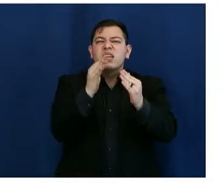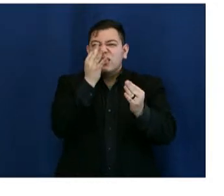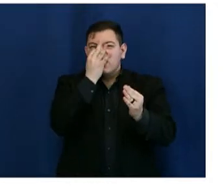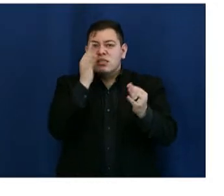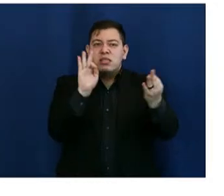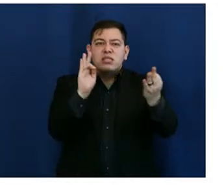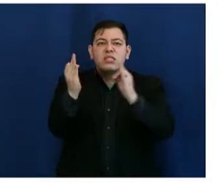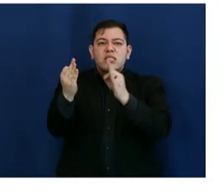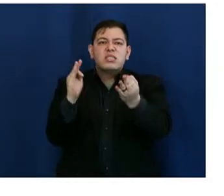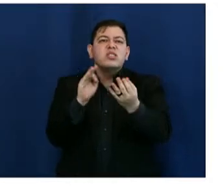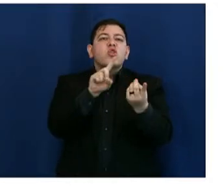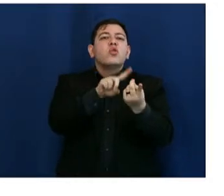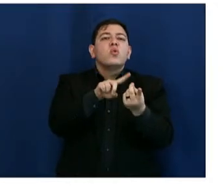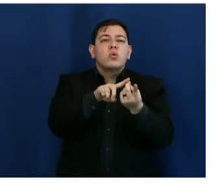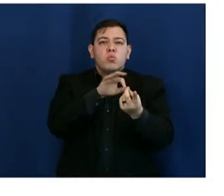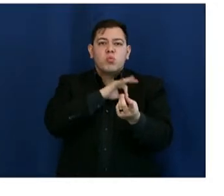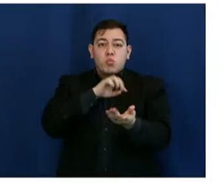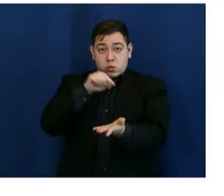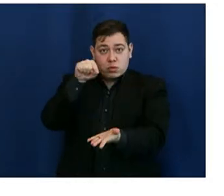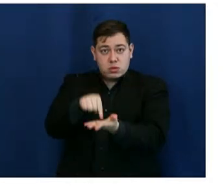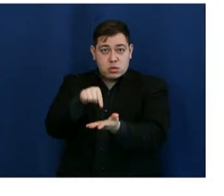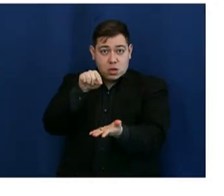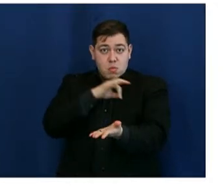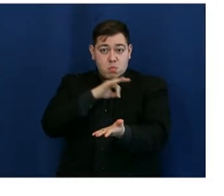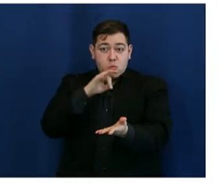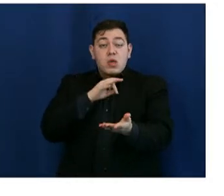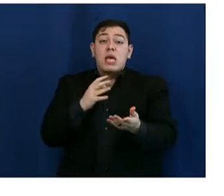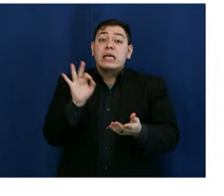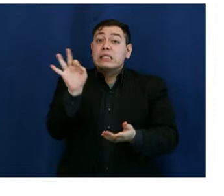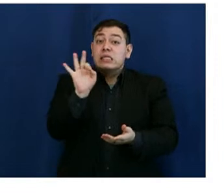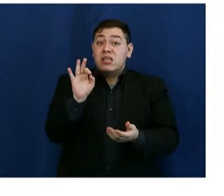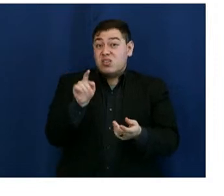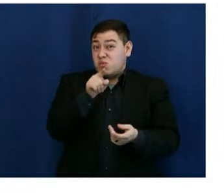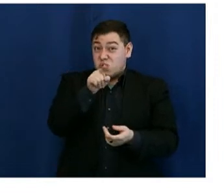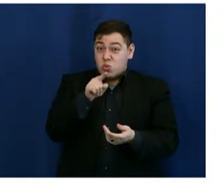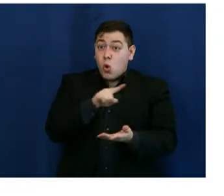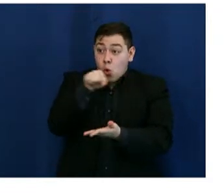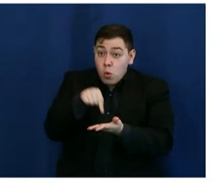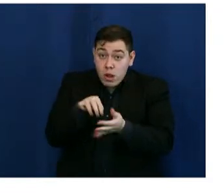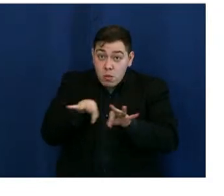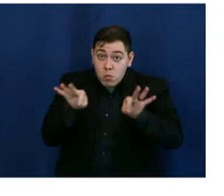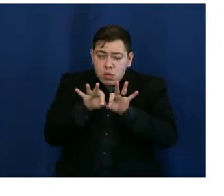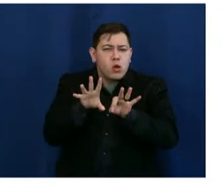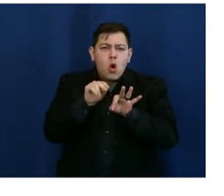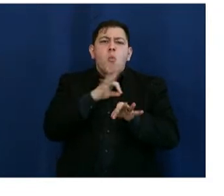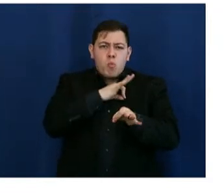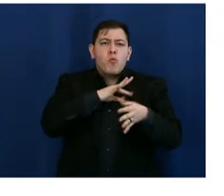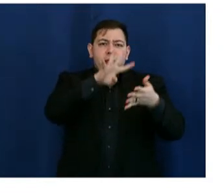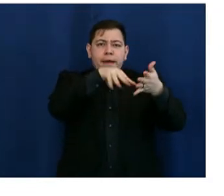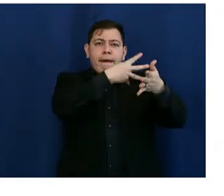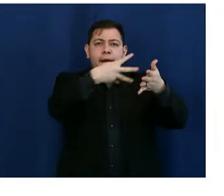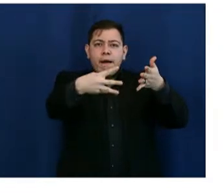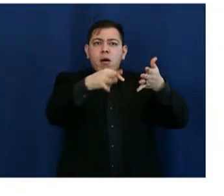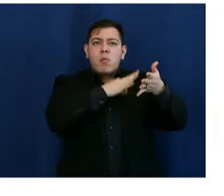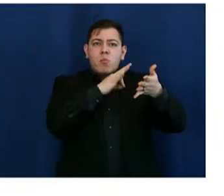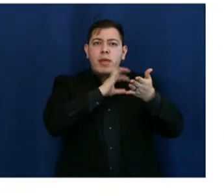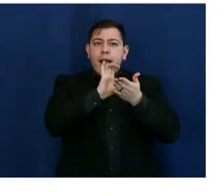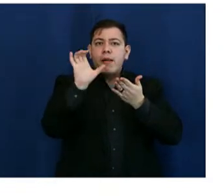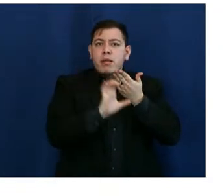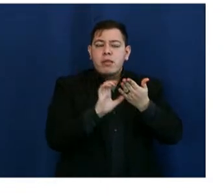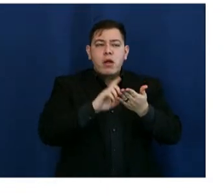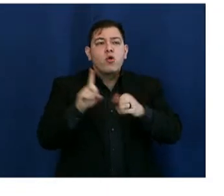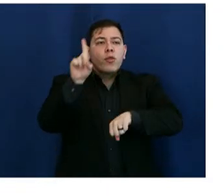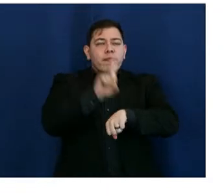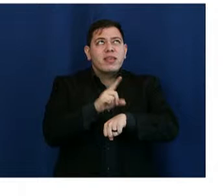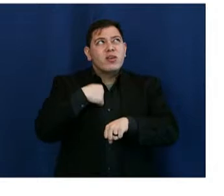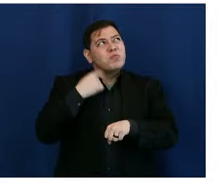eso lo pueden hacer. También pueden hacer clic en los sitios de vacunación por día para ver una lista de los sitios que están abiertos en un día particular de la